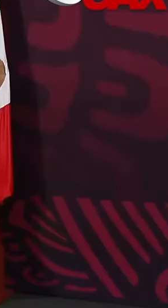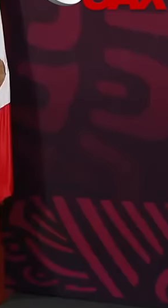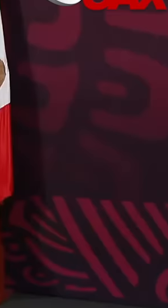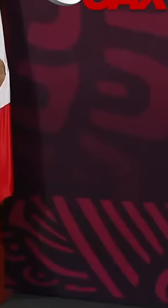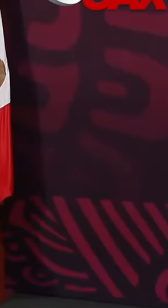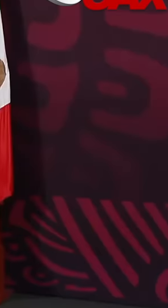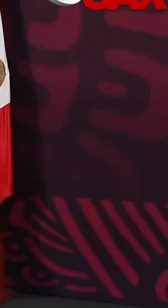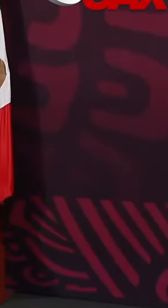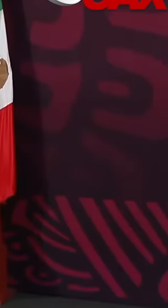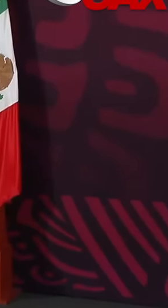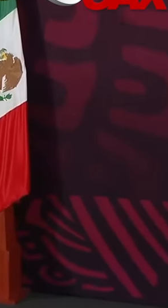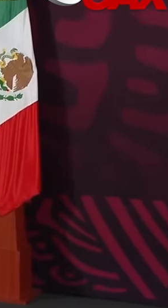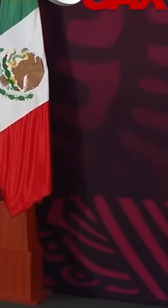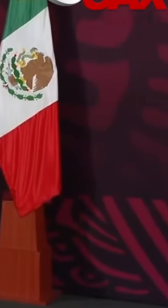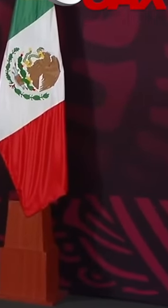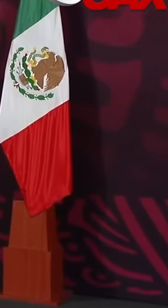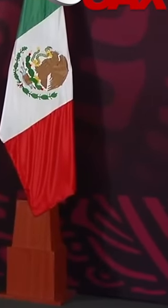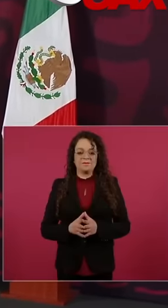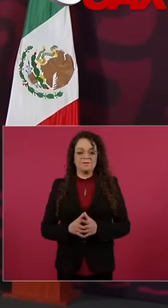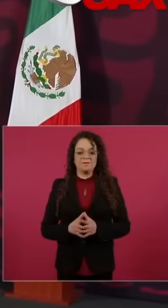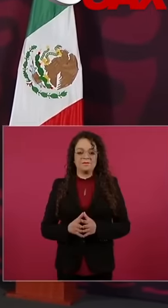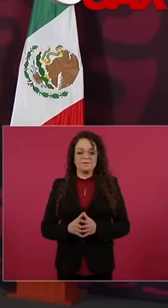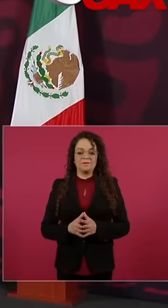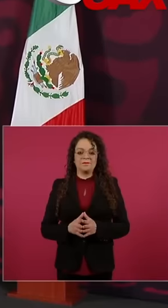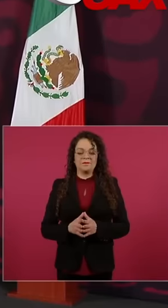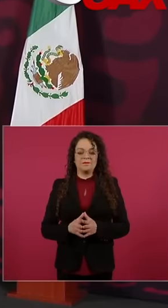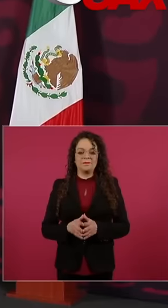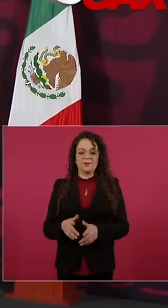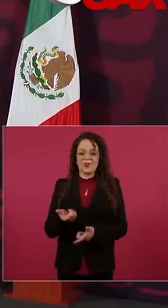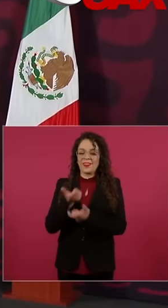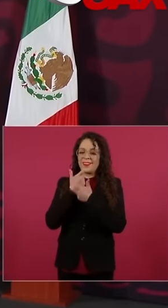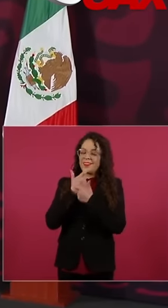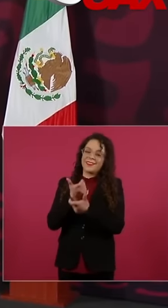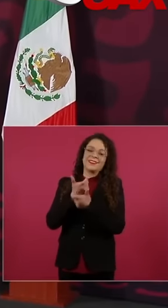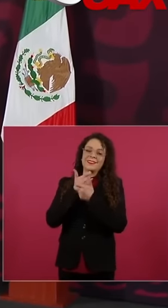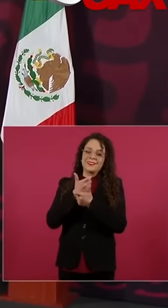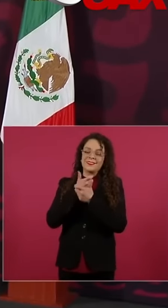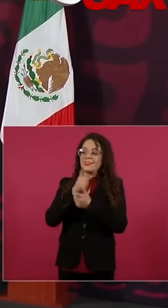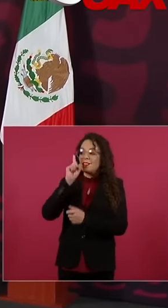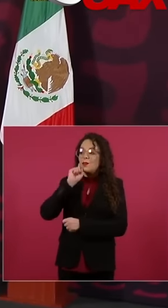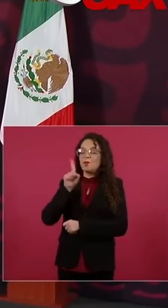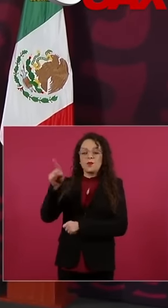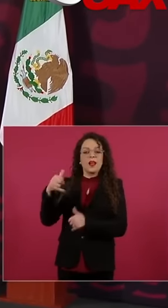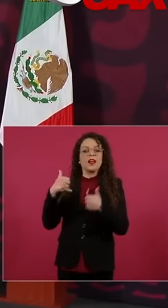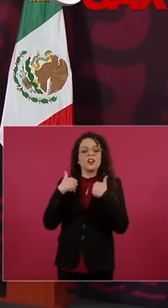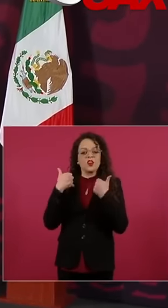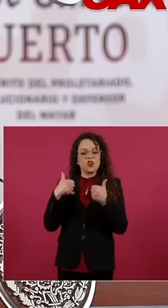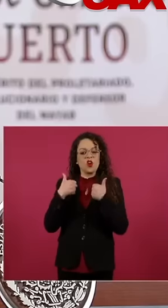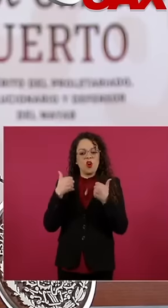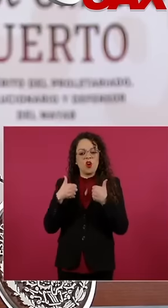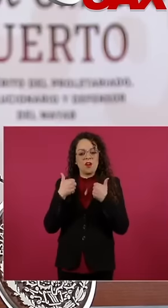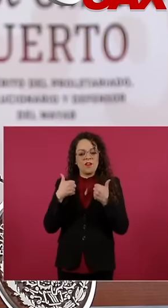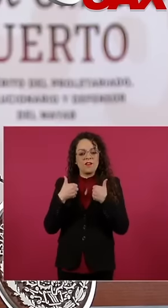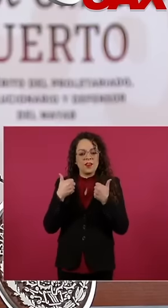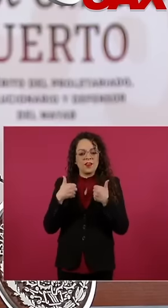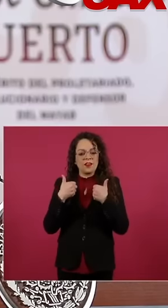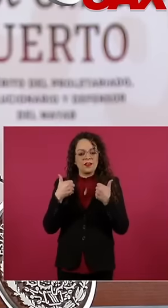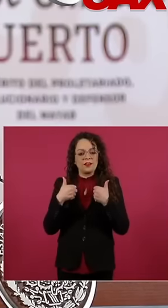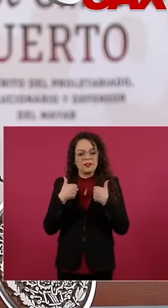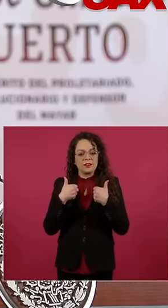Es una joven, creo que está mexicana, que